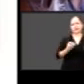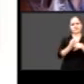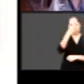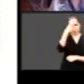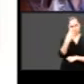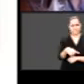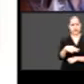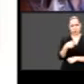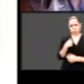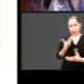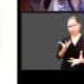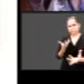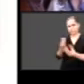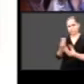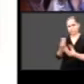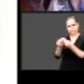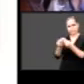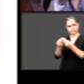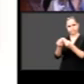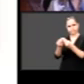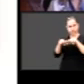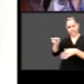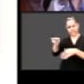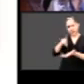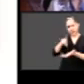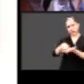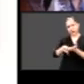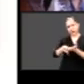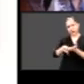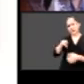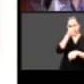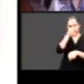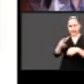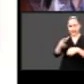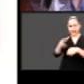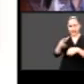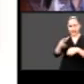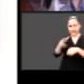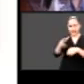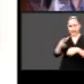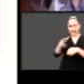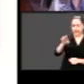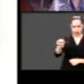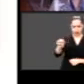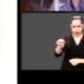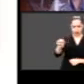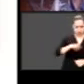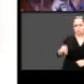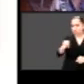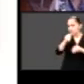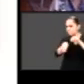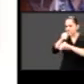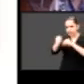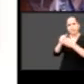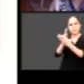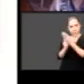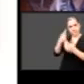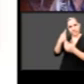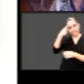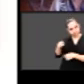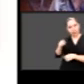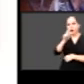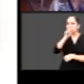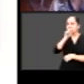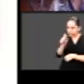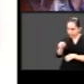la Municipalidad de Lerma en el municipio de Lerma que se va a ir expandiendo entonces yo creo que